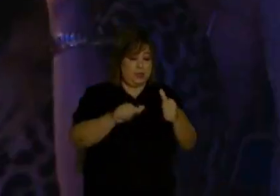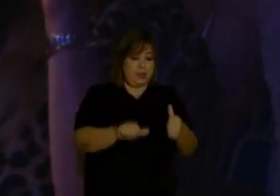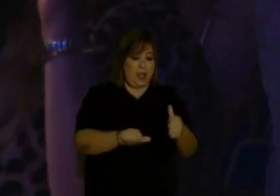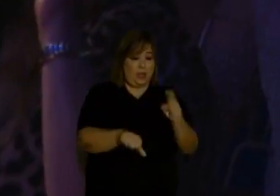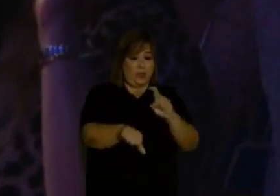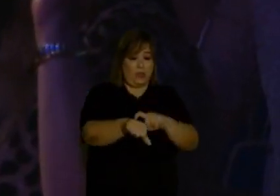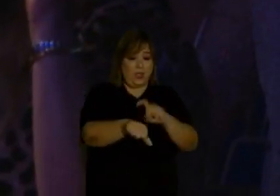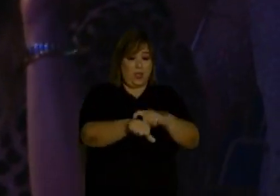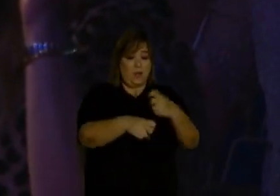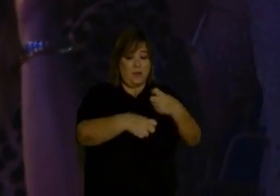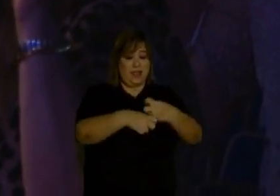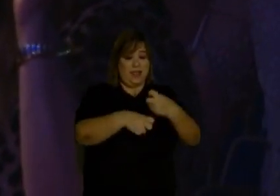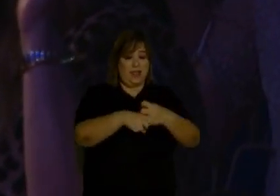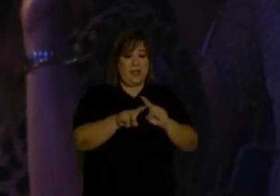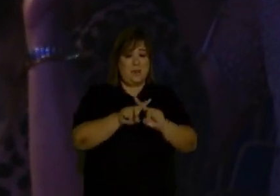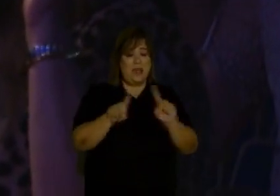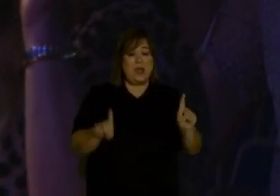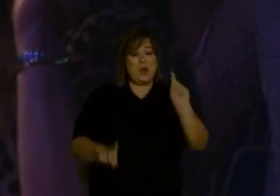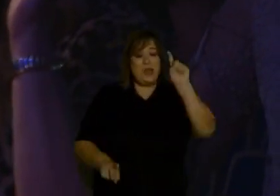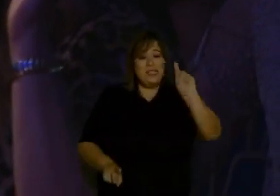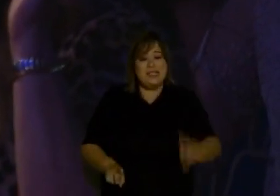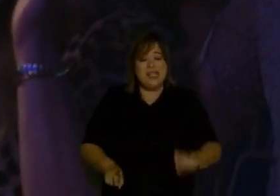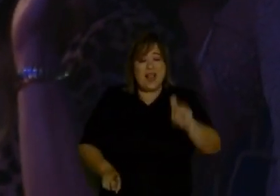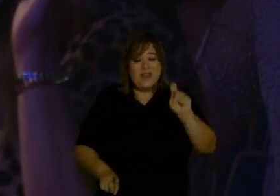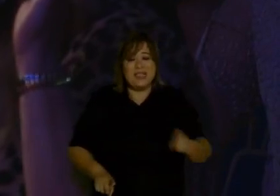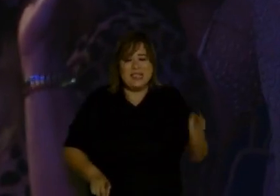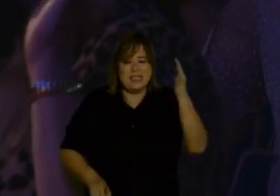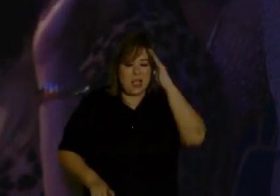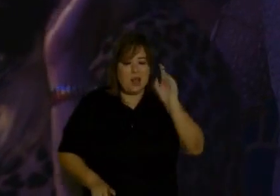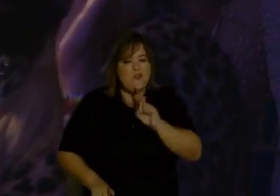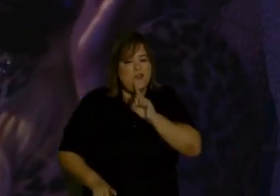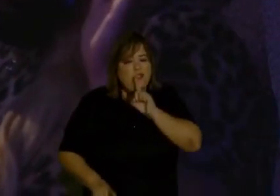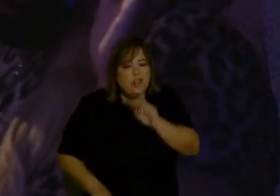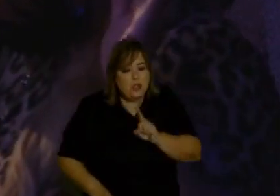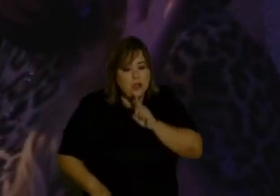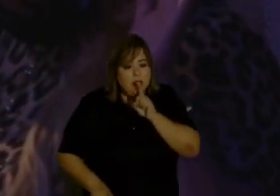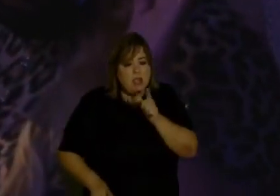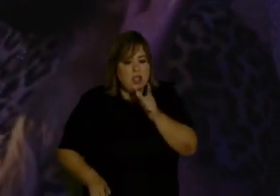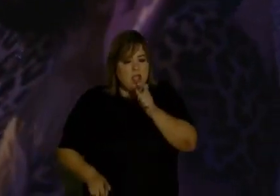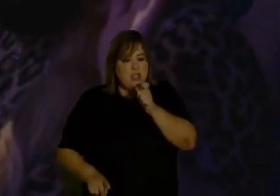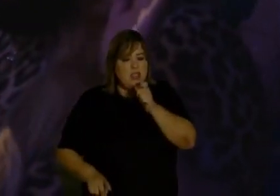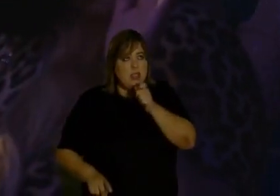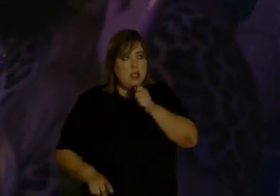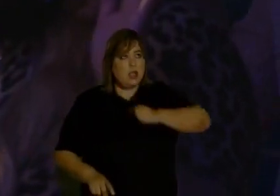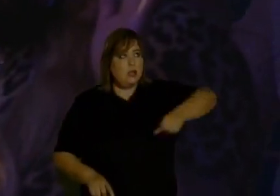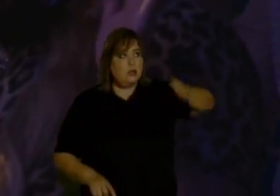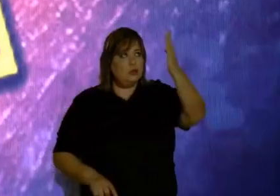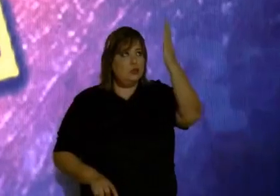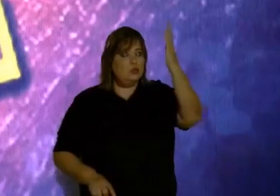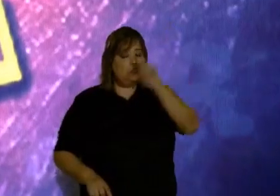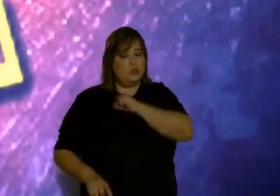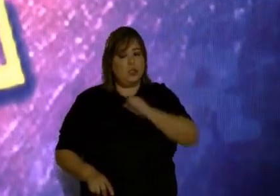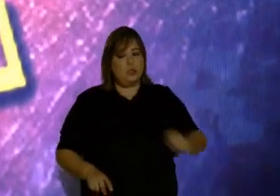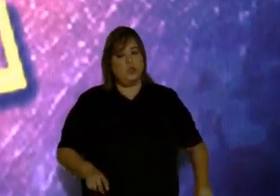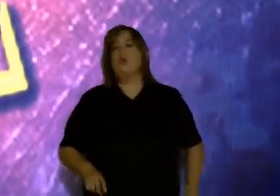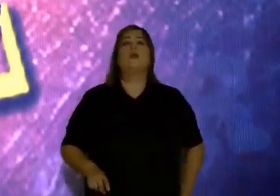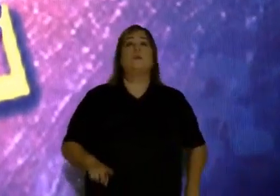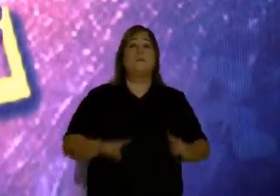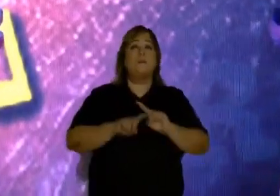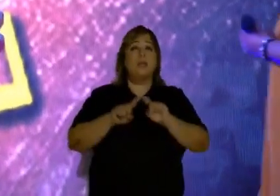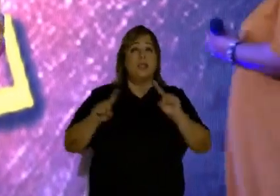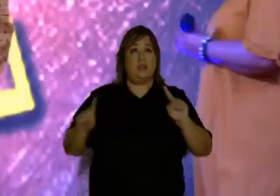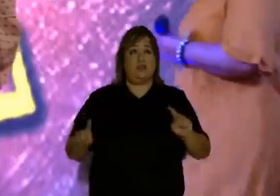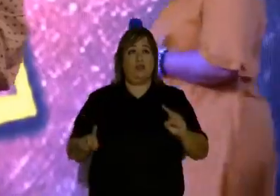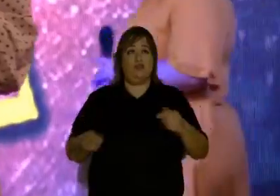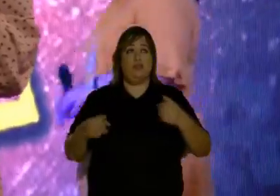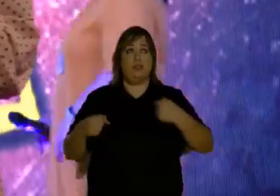Y quería certificar y ratificar y reafirmar quién tú eras, Señor. Pero yo te doy gracias por tu inmenso